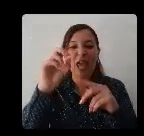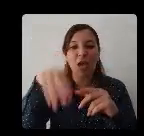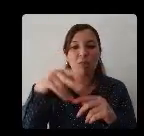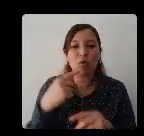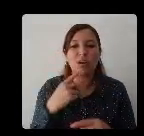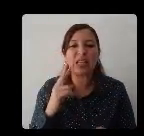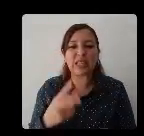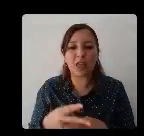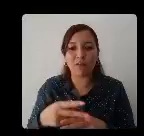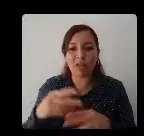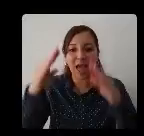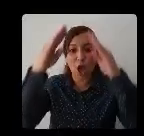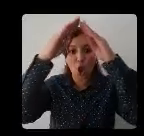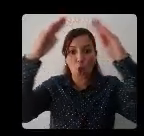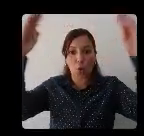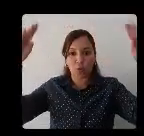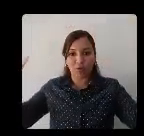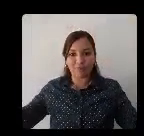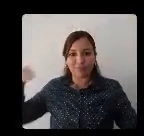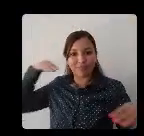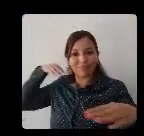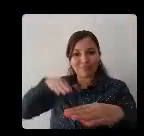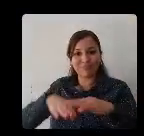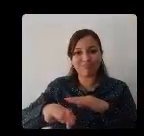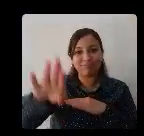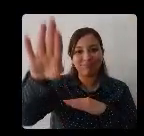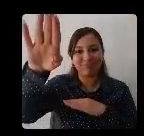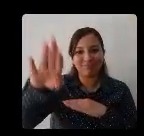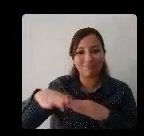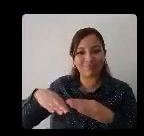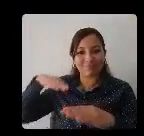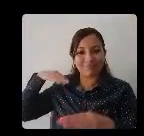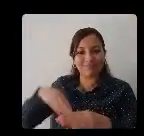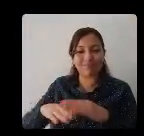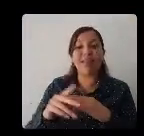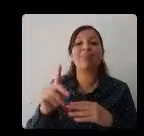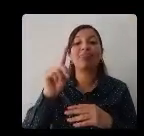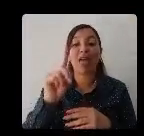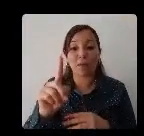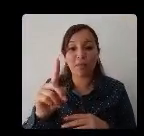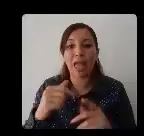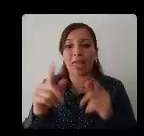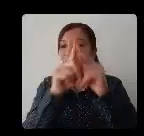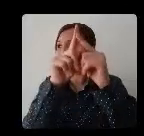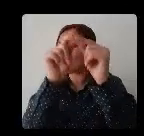pueden buscar como Laraos Milenario en el Facebook, ¿no? O de lo contrario, comunicarse con el